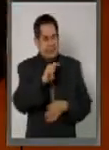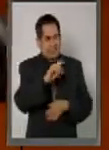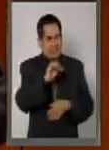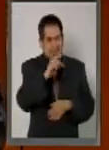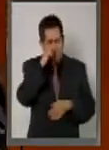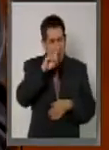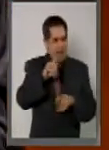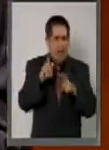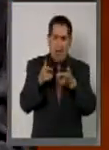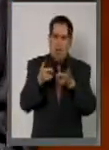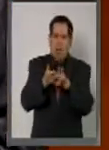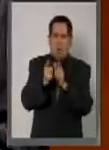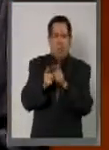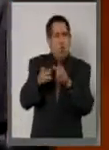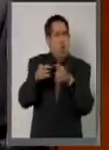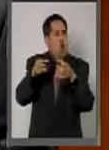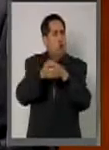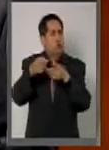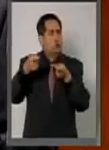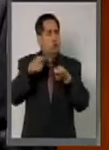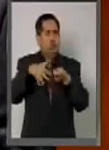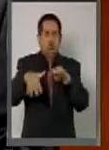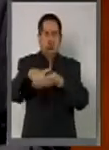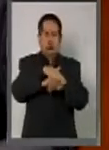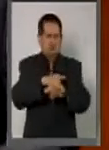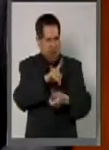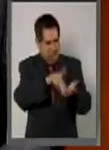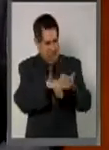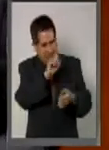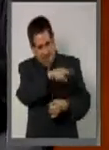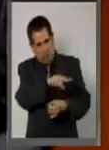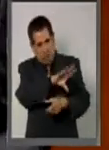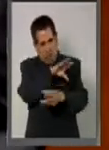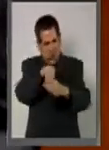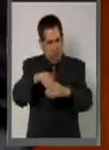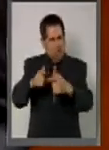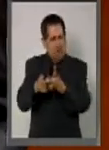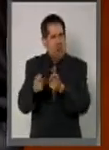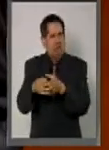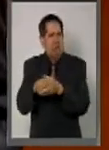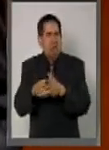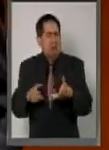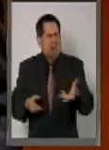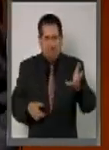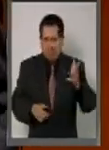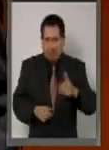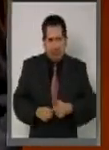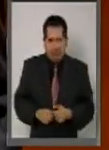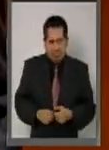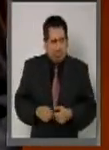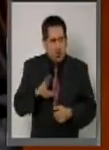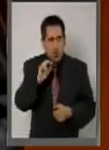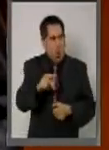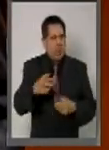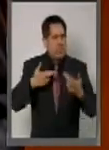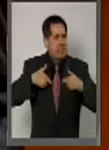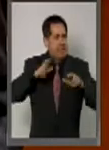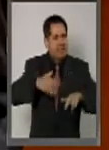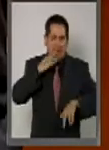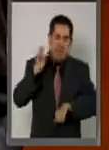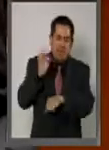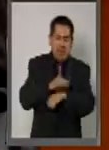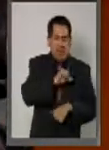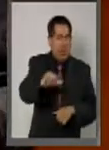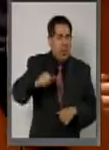una oligarquía nacional, y ustedes forman parte de ella, ¿verdad? Y que no representan al pueblo de